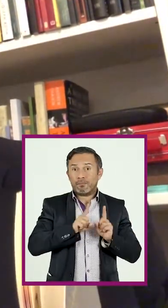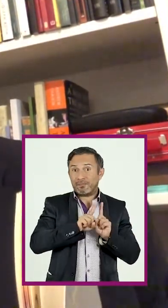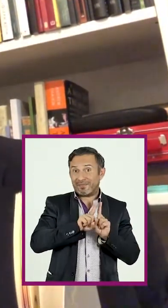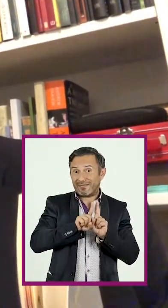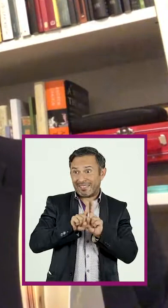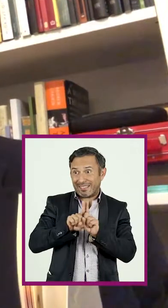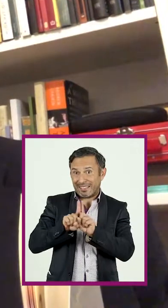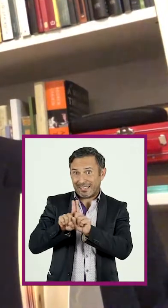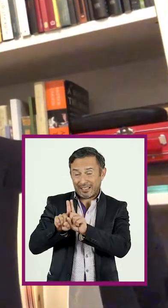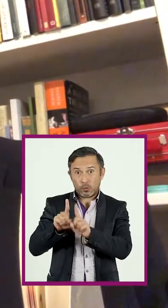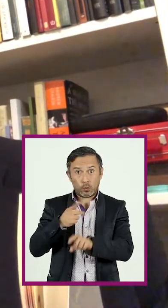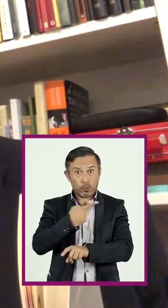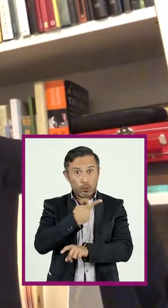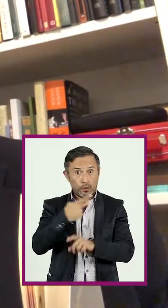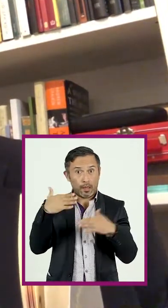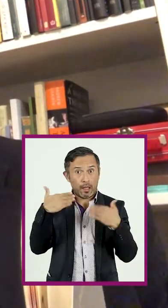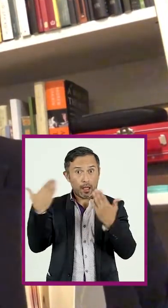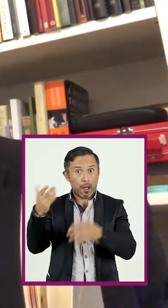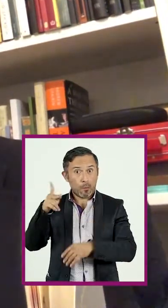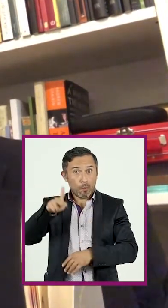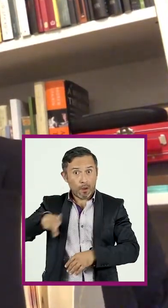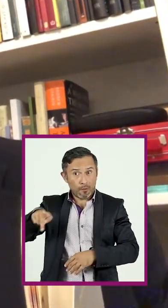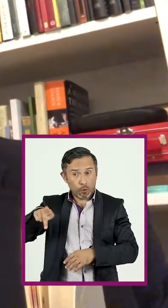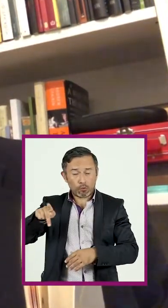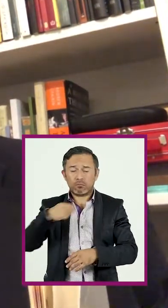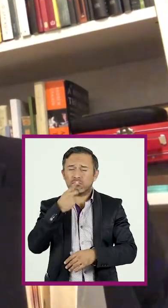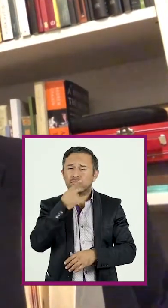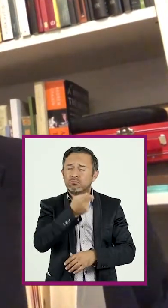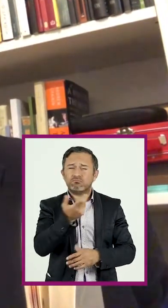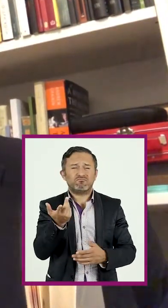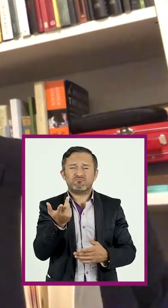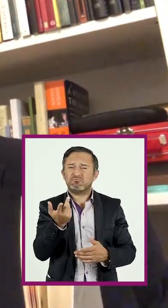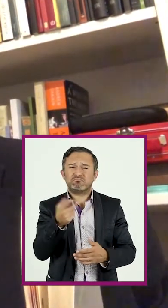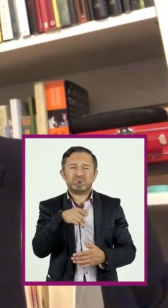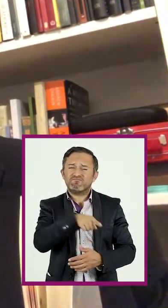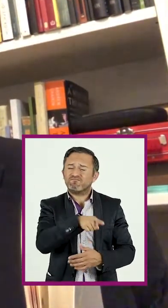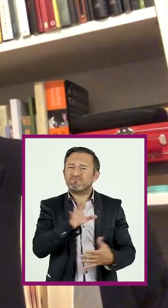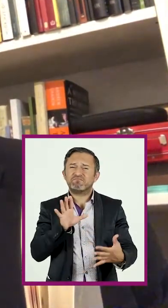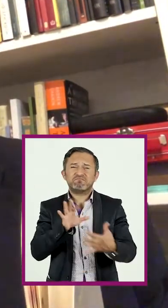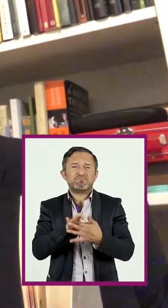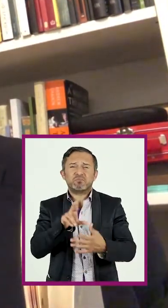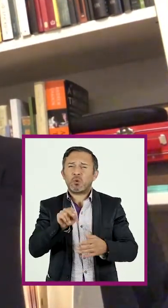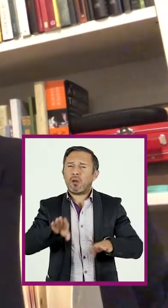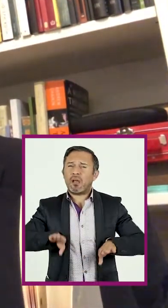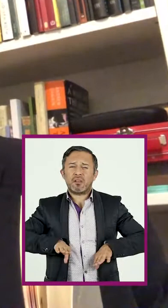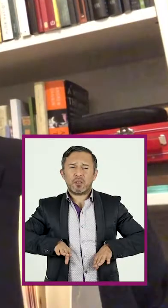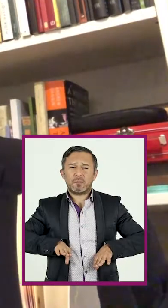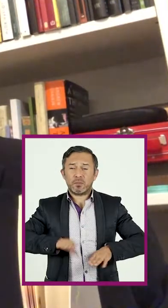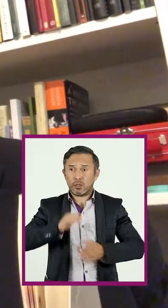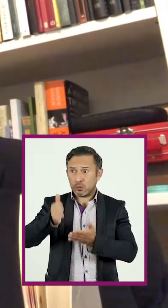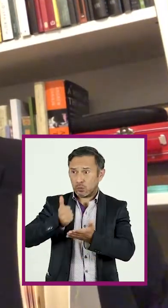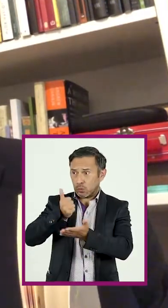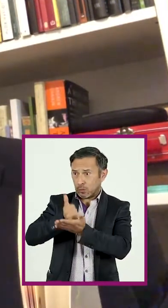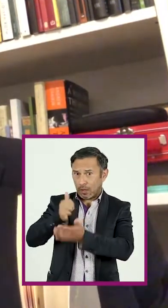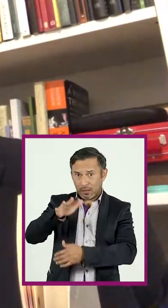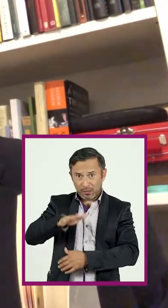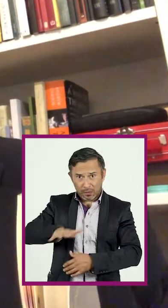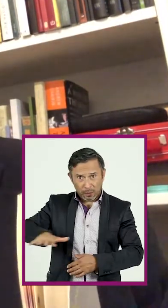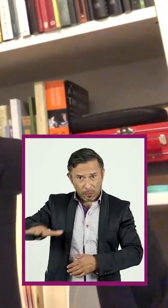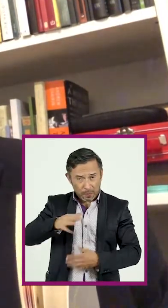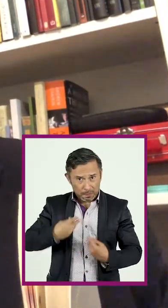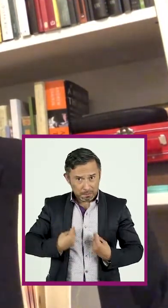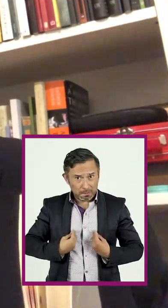pueblo, le expliqué que no podía ser, que la vida en la ciudad no era